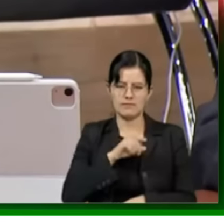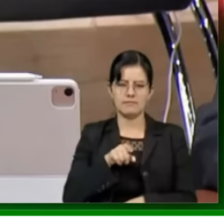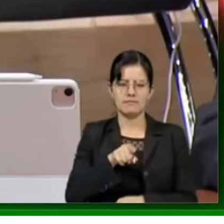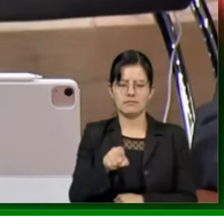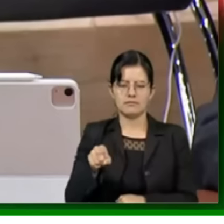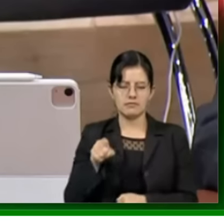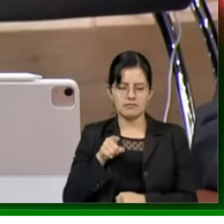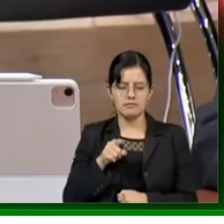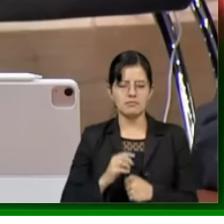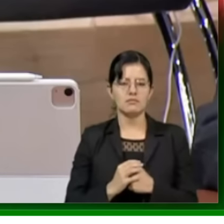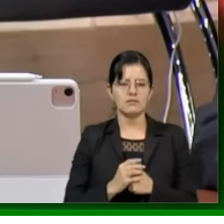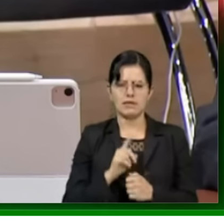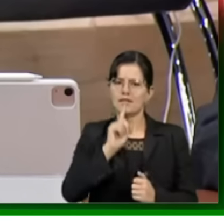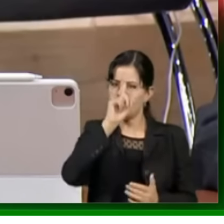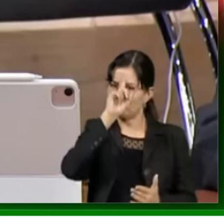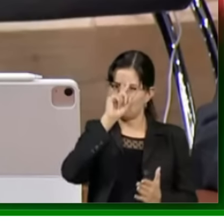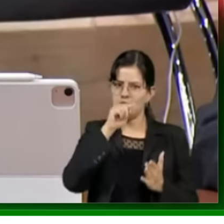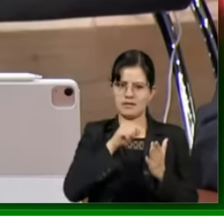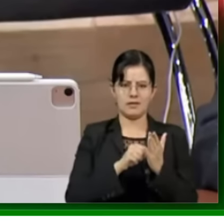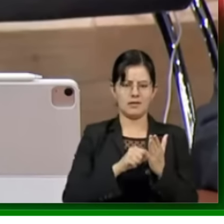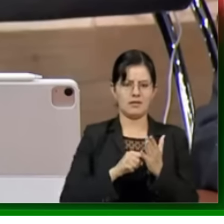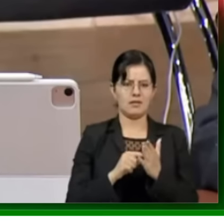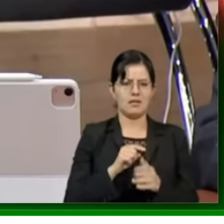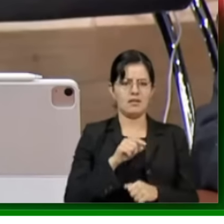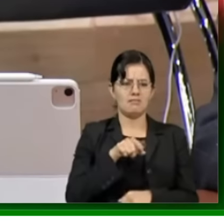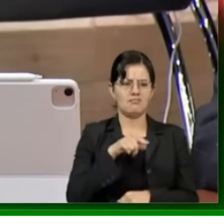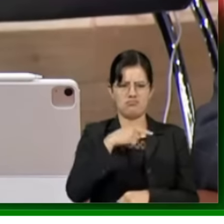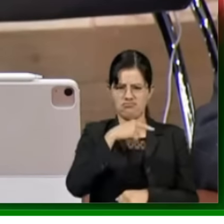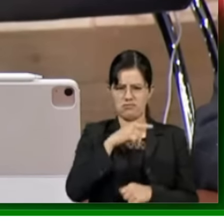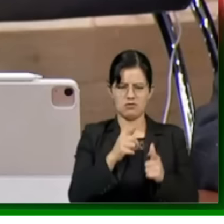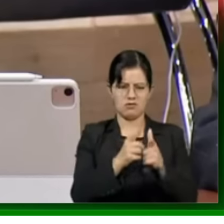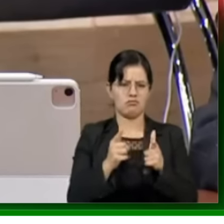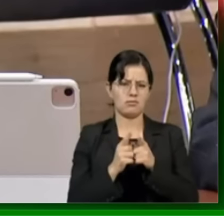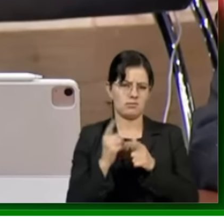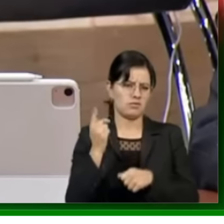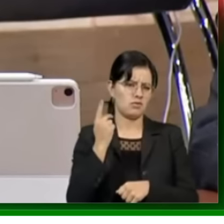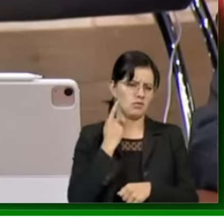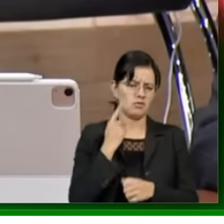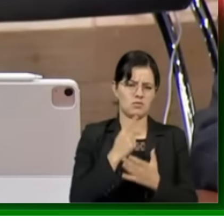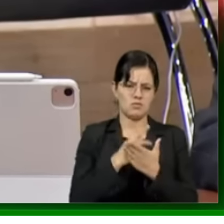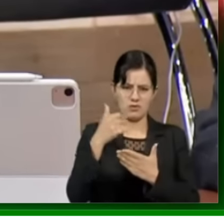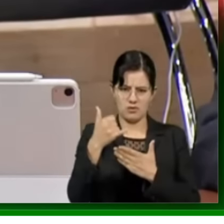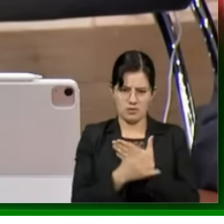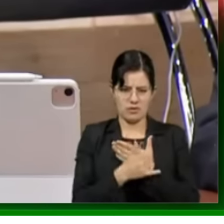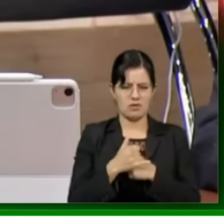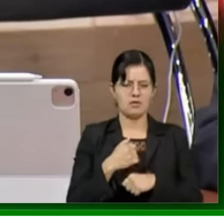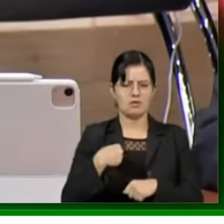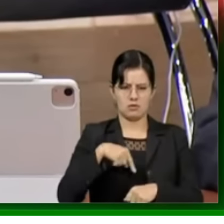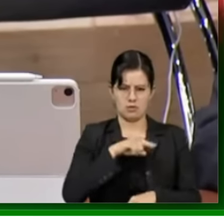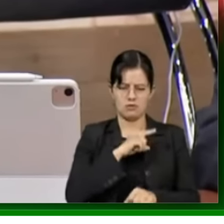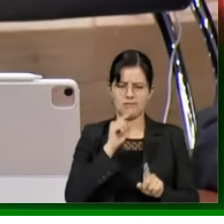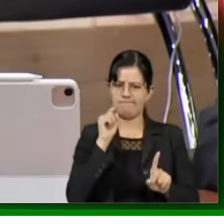fervientemente creen en nuestras siglas y en nuestros proyectos en nuestras